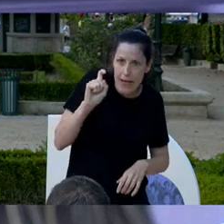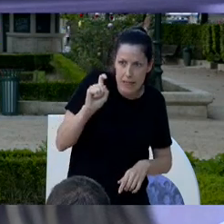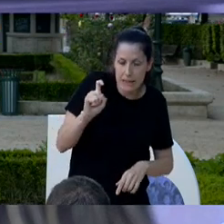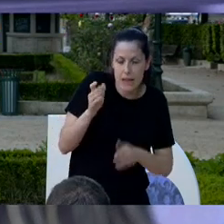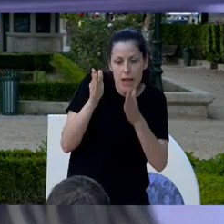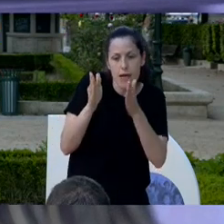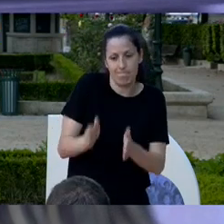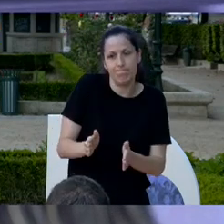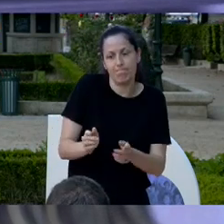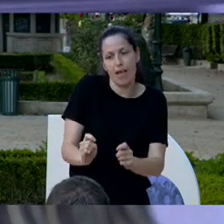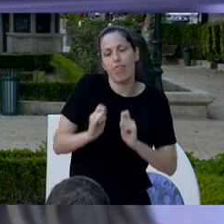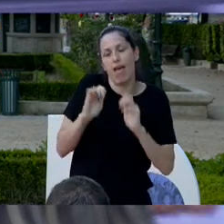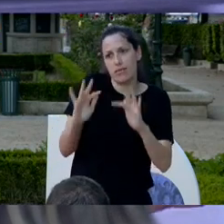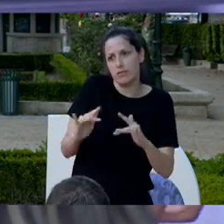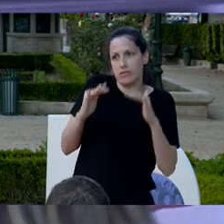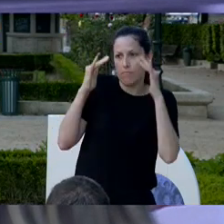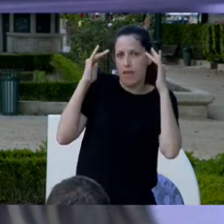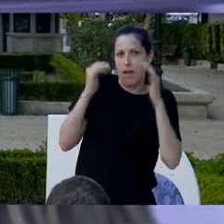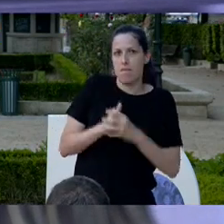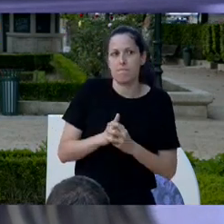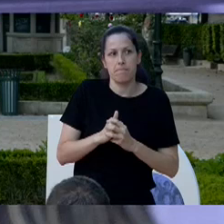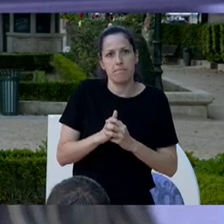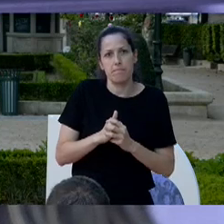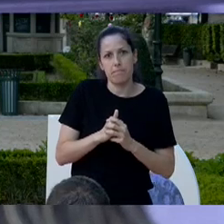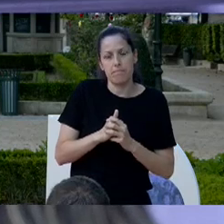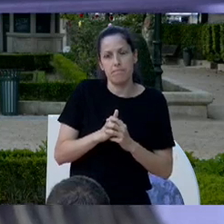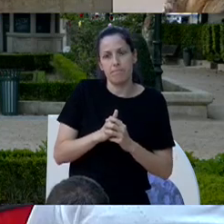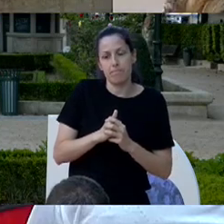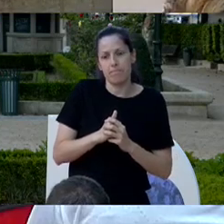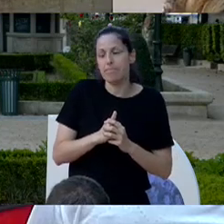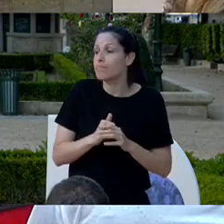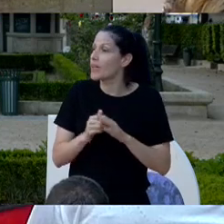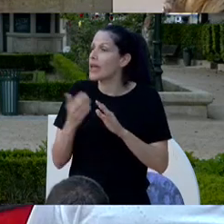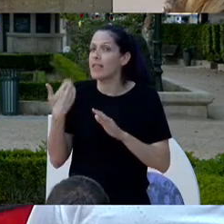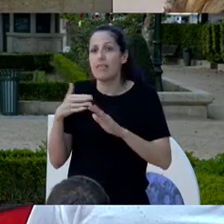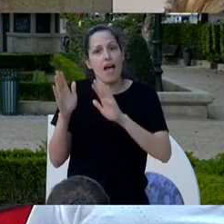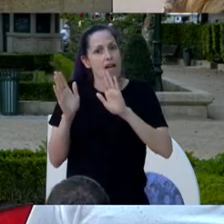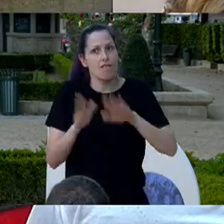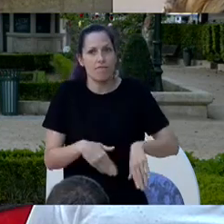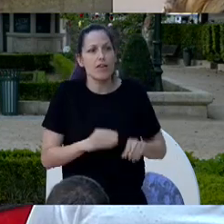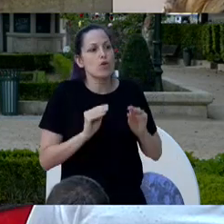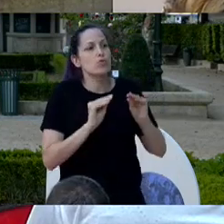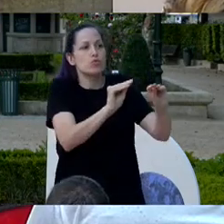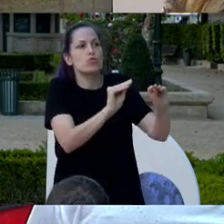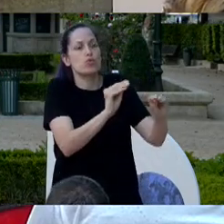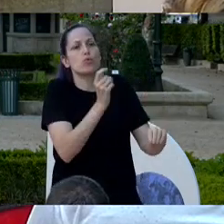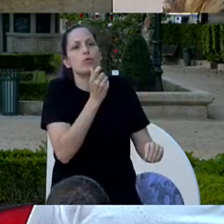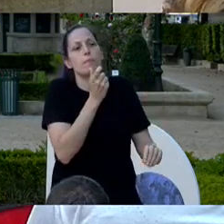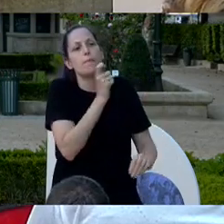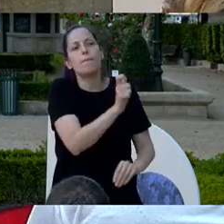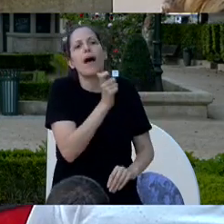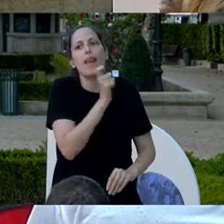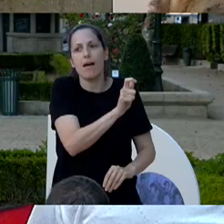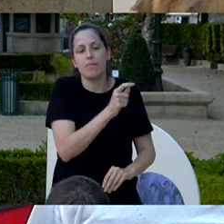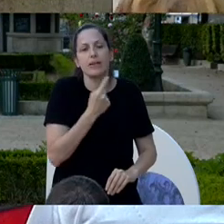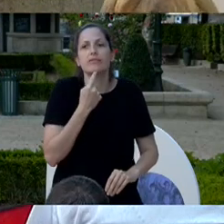e inspiradora, non? Si me permite solo rematar, claro que sí, coas palabras de Ernestino Otero, creo que paga a